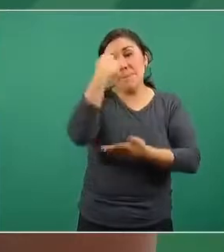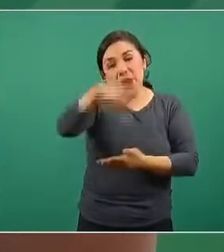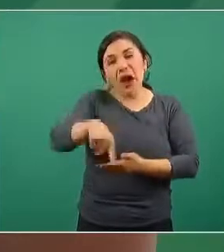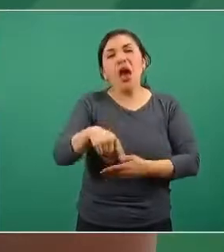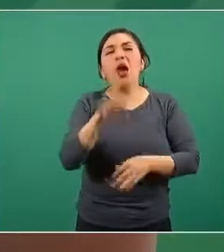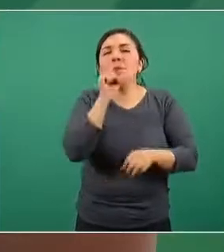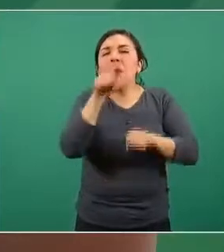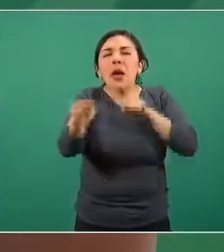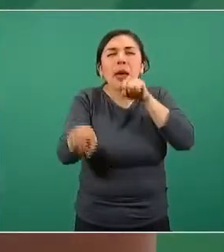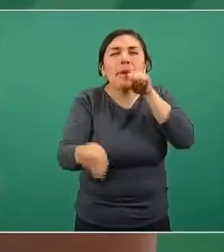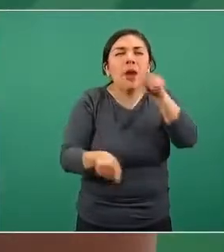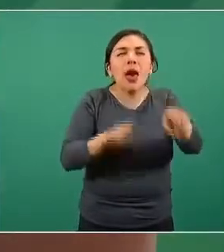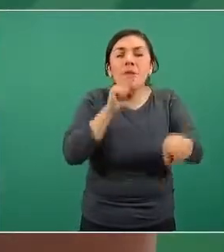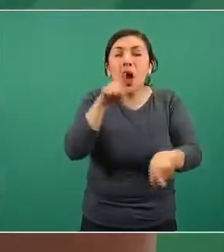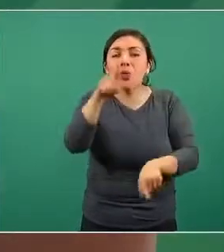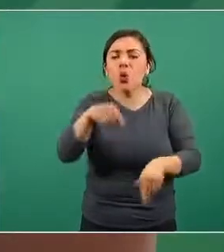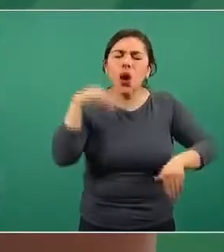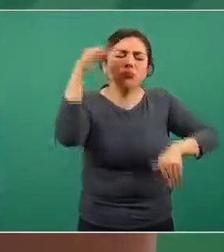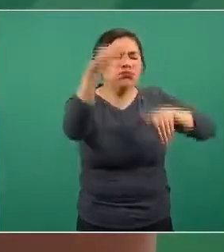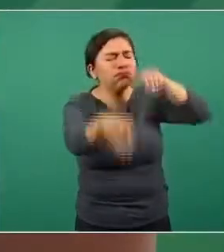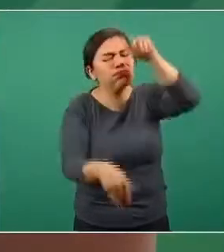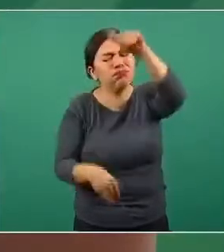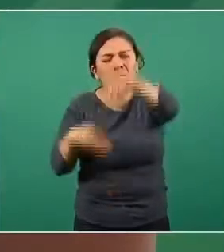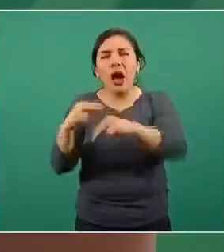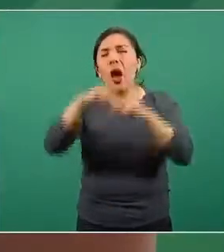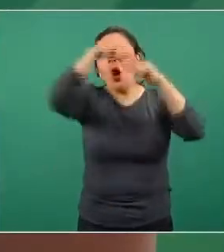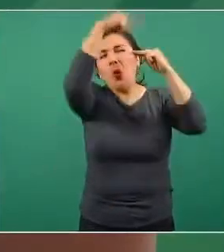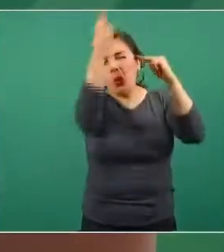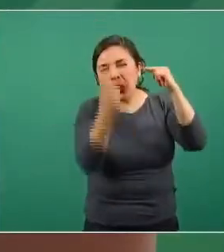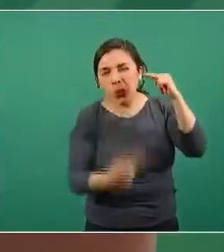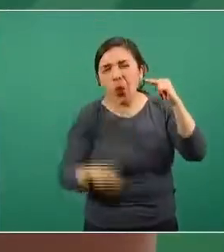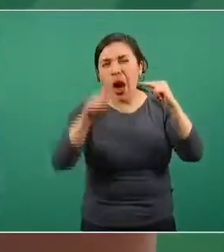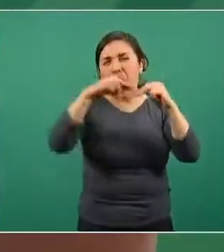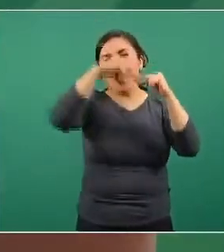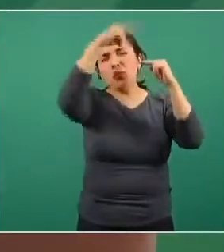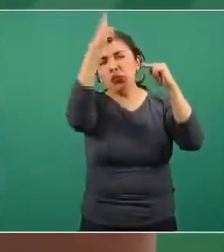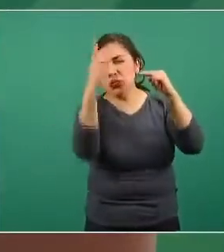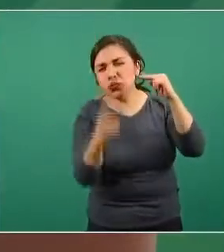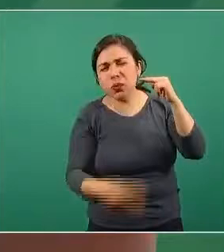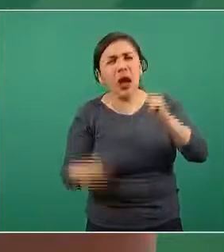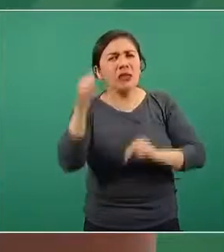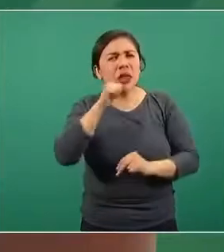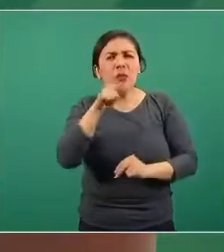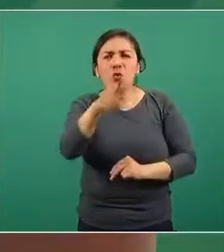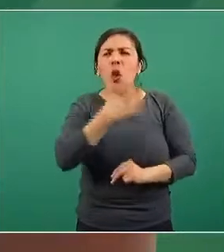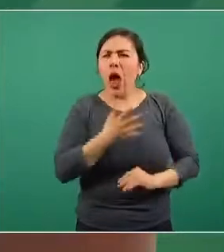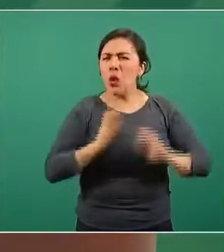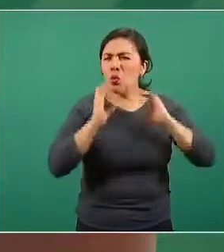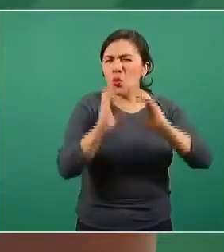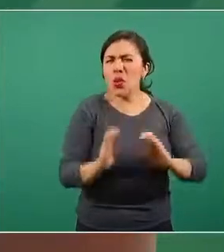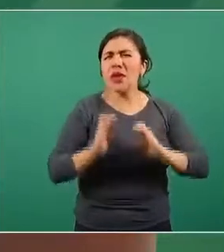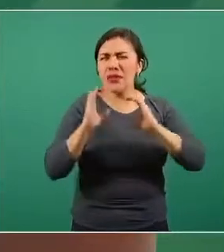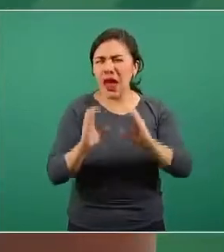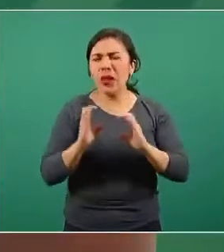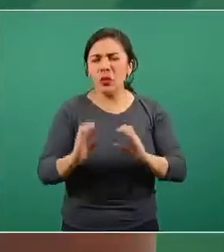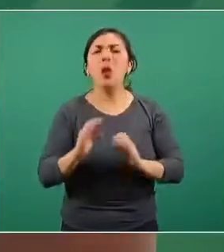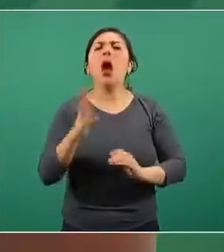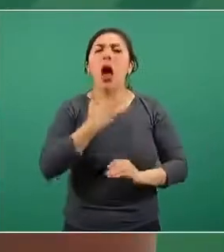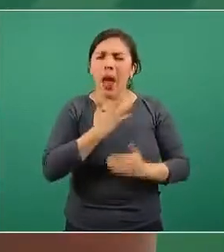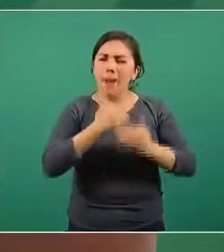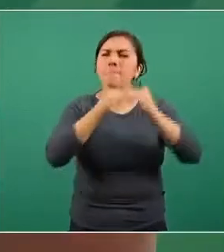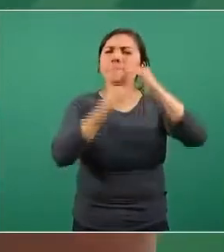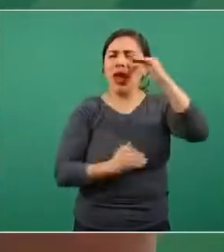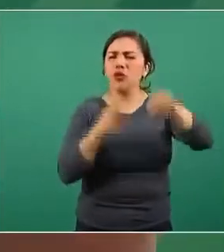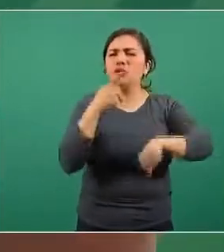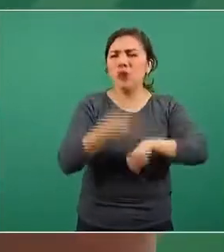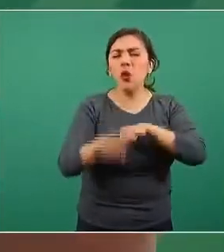de gotitas y cuando nadamos, evidentemente al entrar en este espacio, con todos los cuidados se disminuye el riesgo.